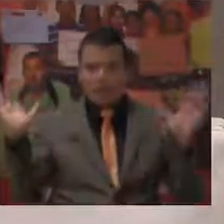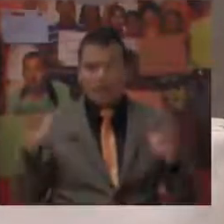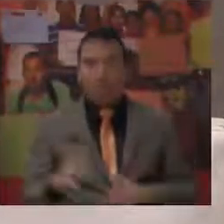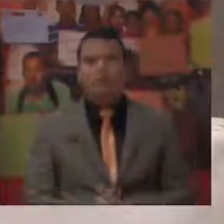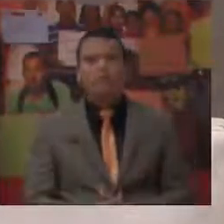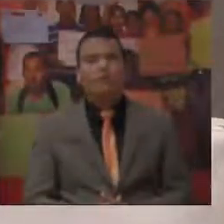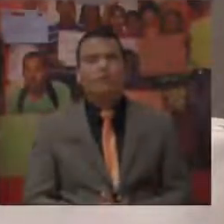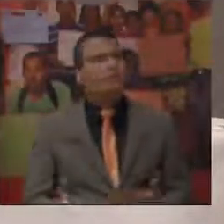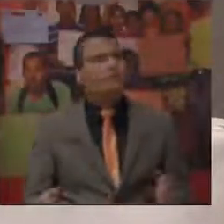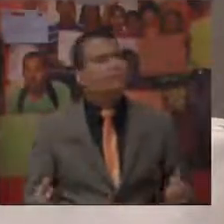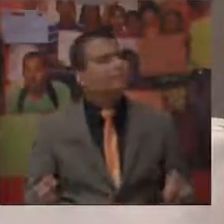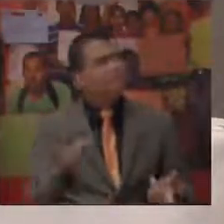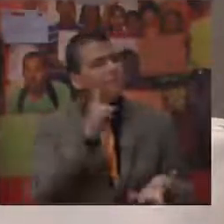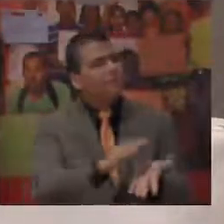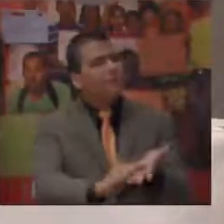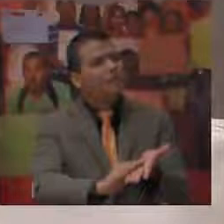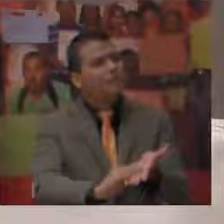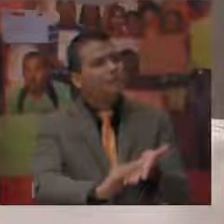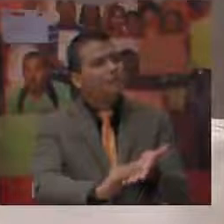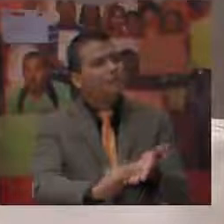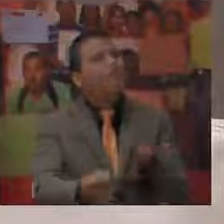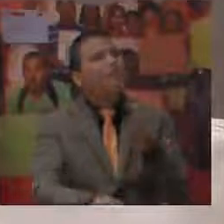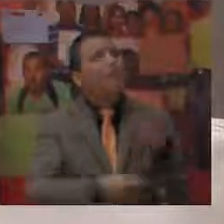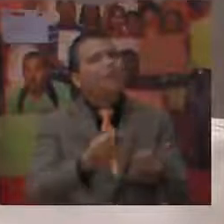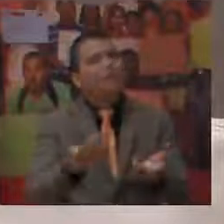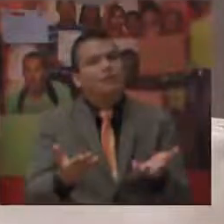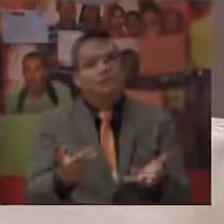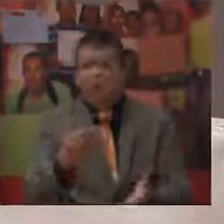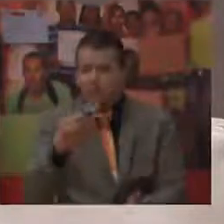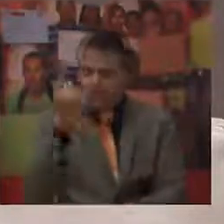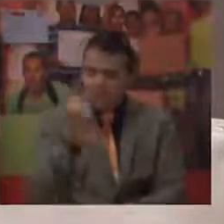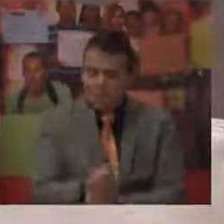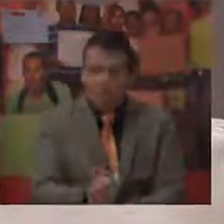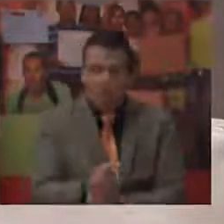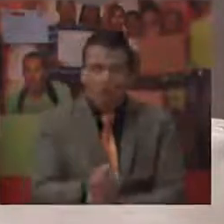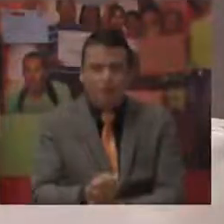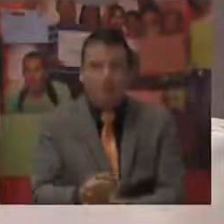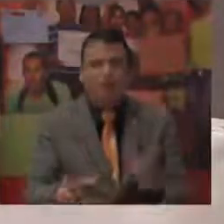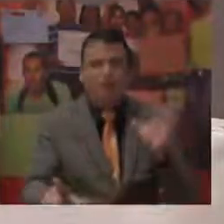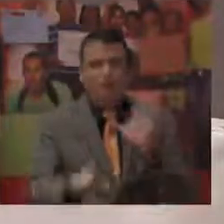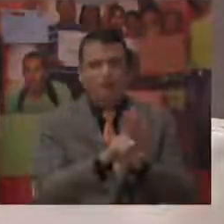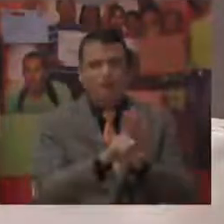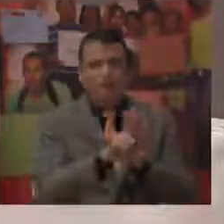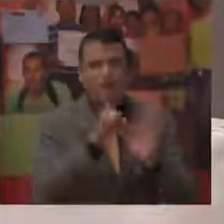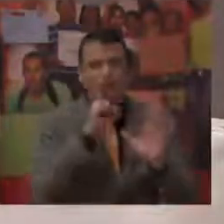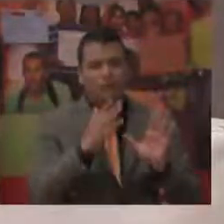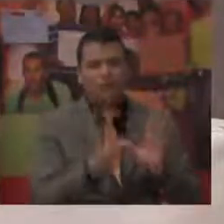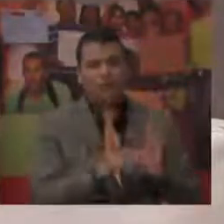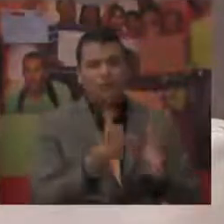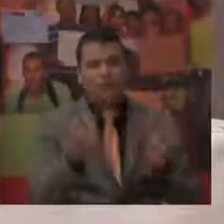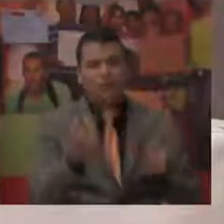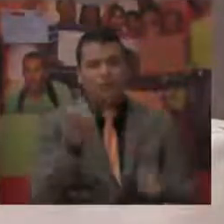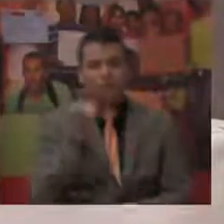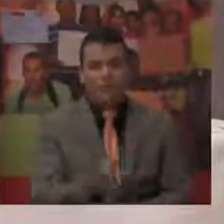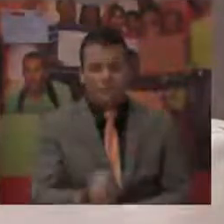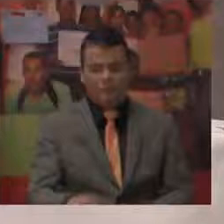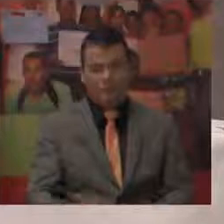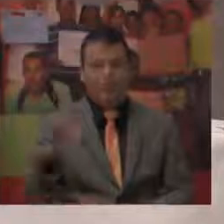tratando de ponerle una solución que al fin y al cabo se vio reflejada en la ley más expedita y más rápida que ha tenido